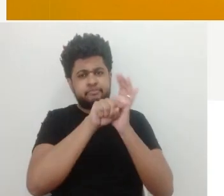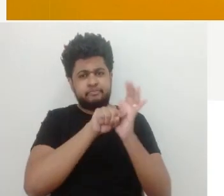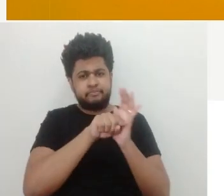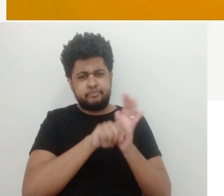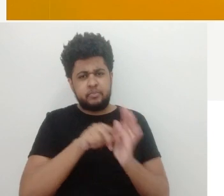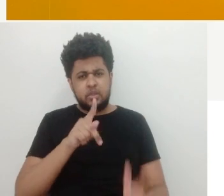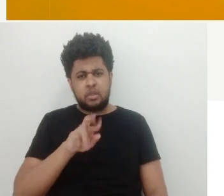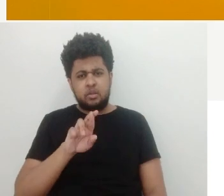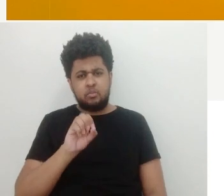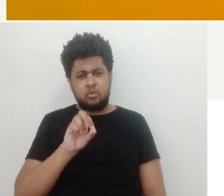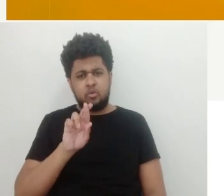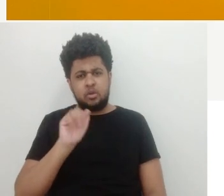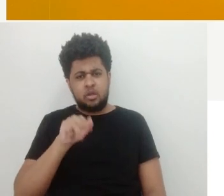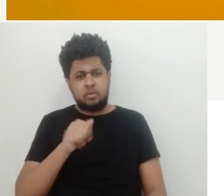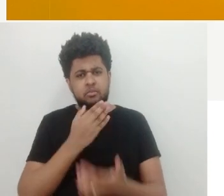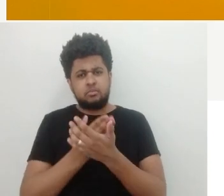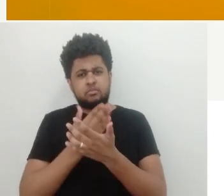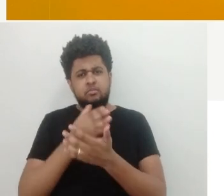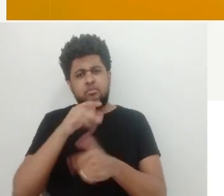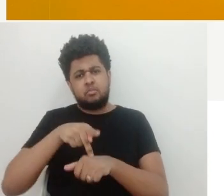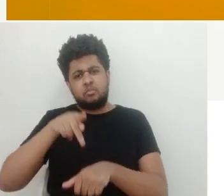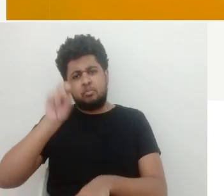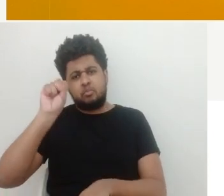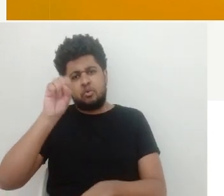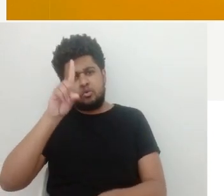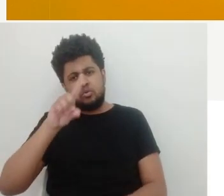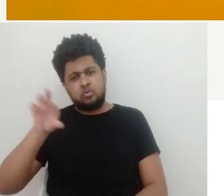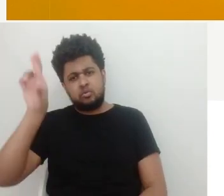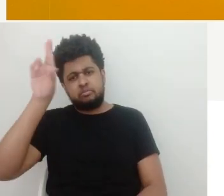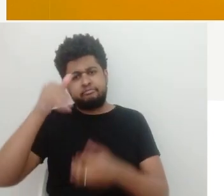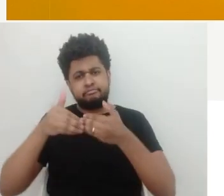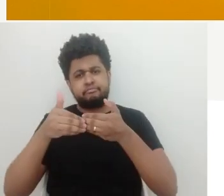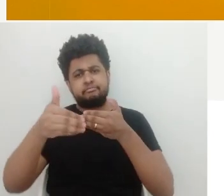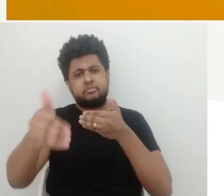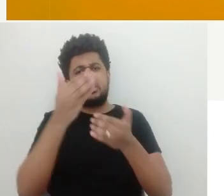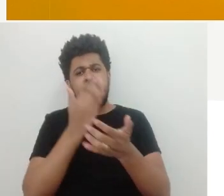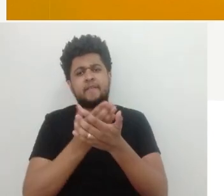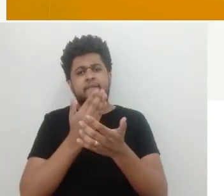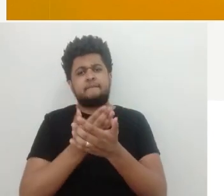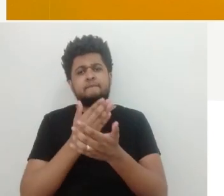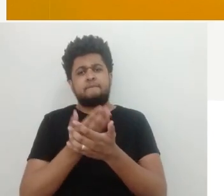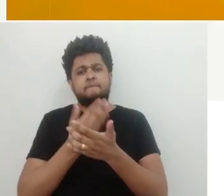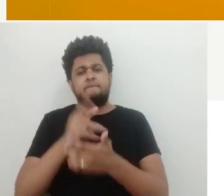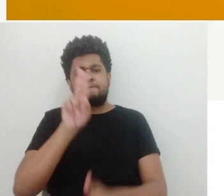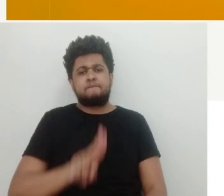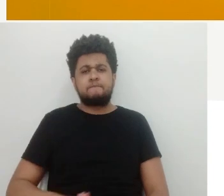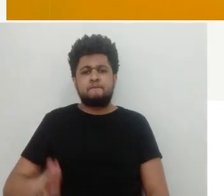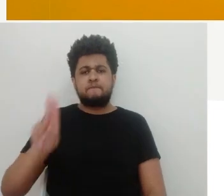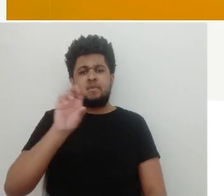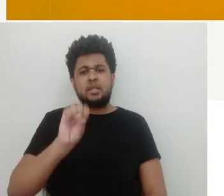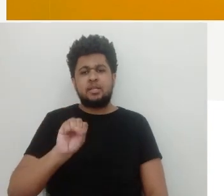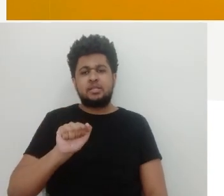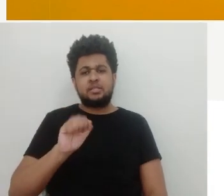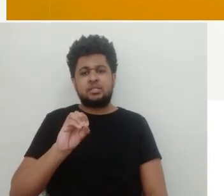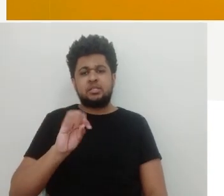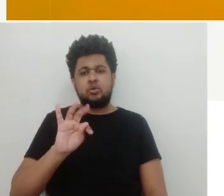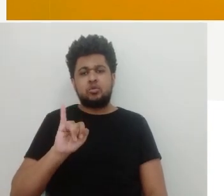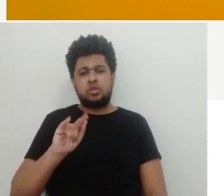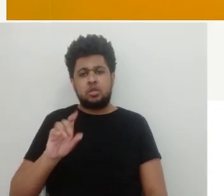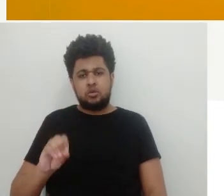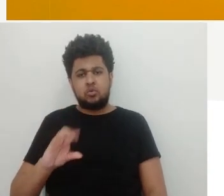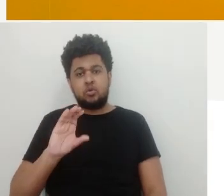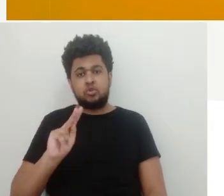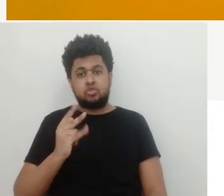Ha desarrollado numerosas investigaciones con el apoyo de CONICYT, Fondesit y de otras instituciones,